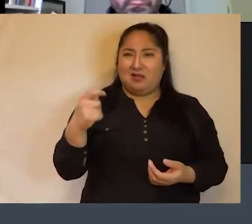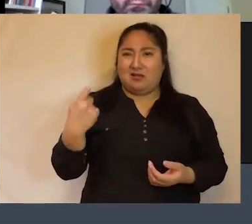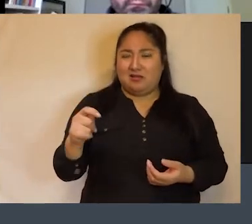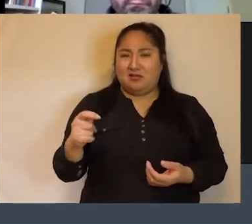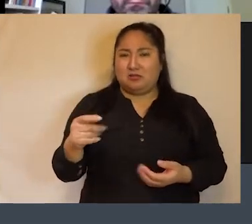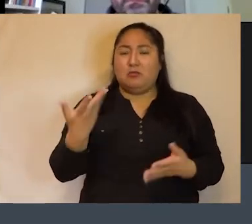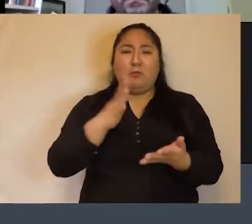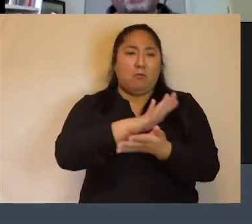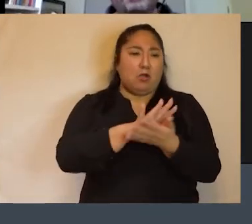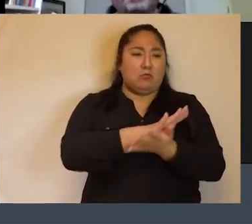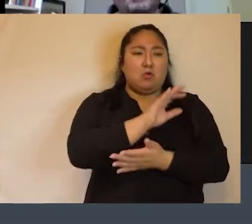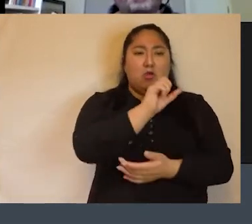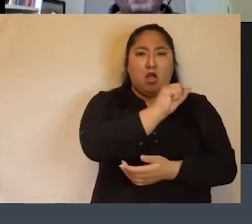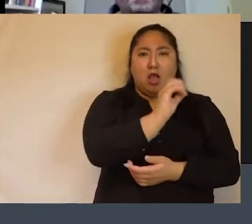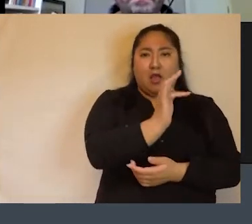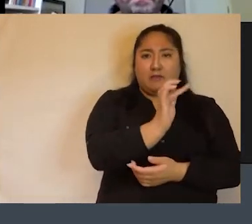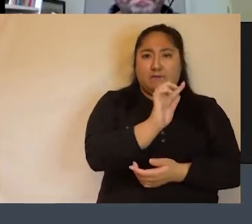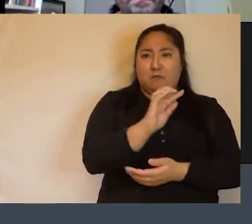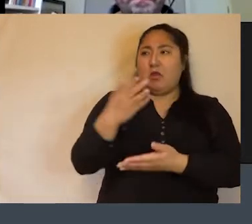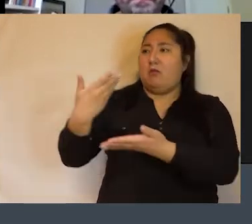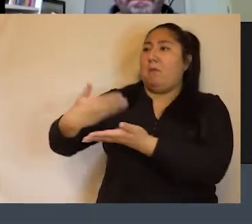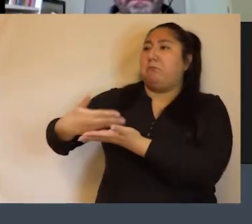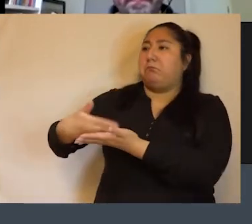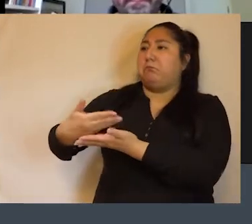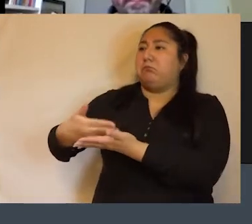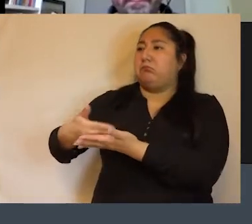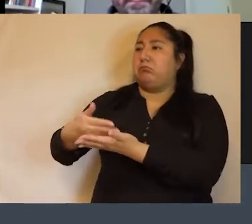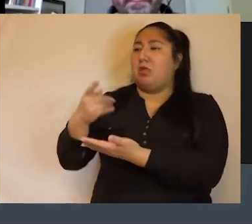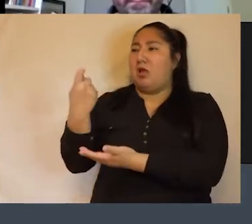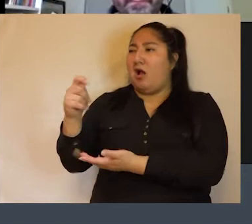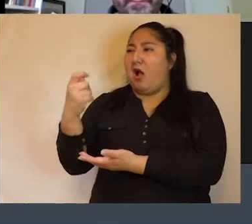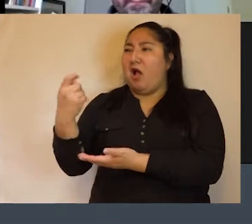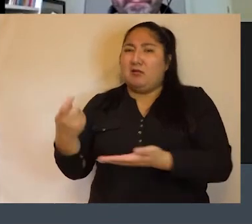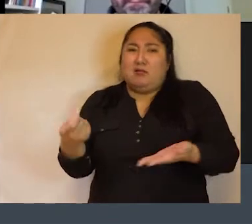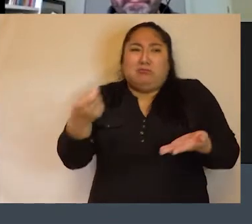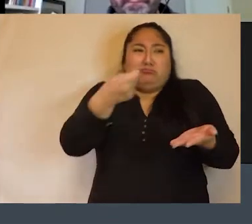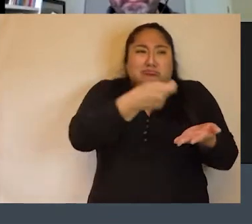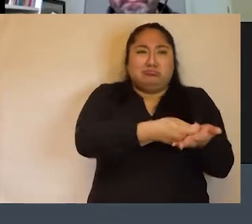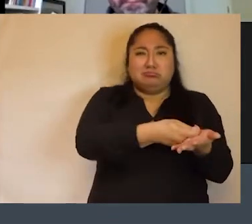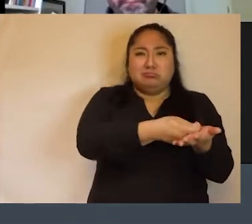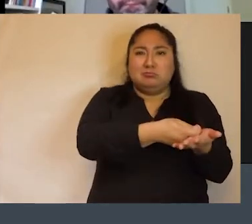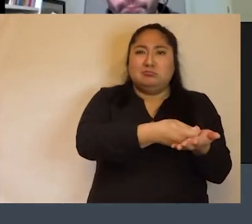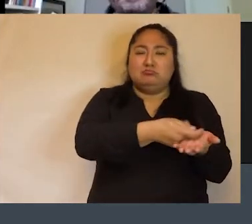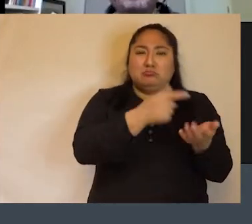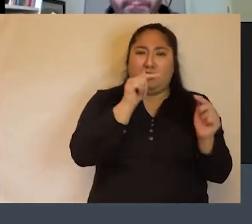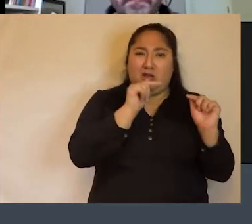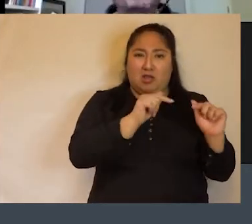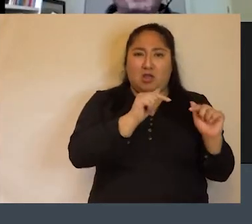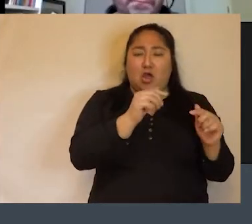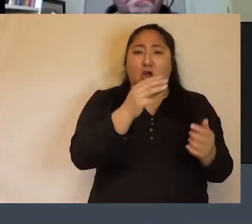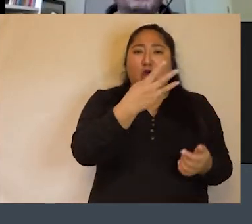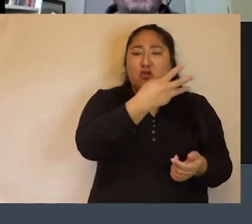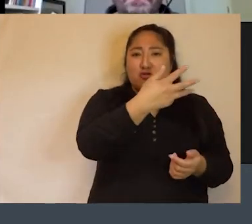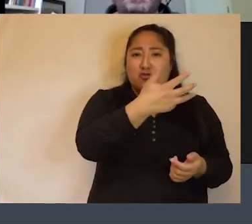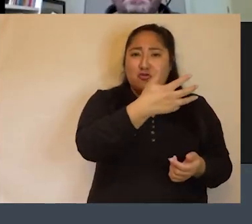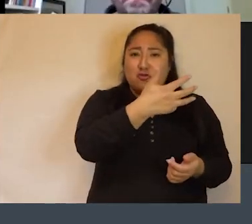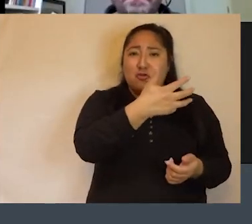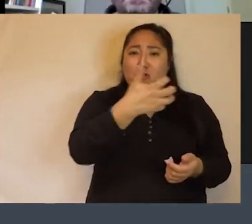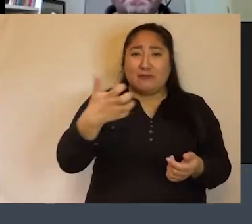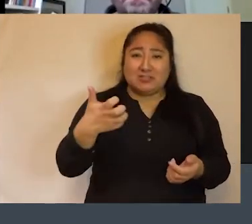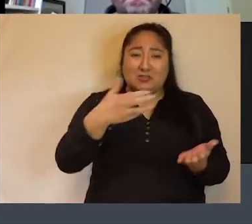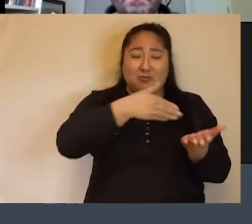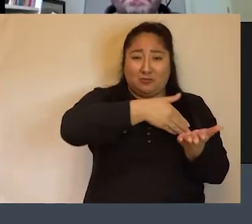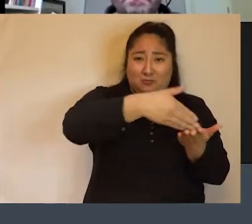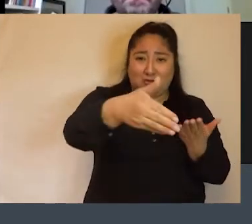carísimo, ¿sí? Lo que nos cobra la AFP por lo que hacen es caro, ¿sí? Prácticamente le llegan a la AFP